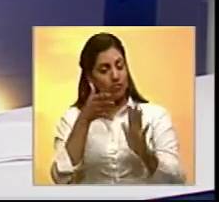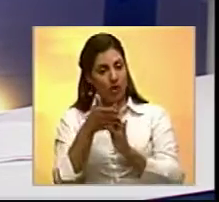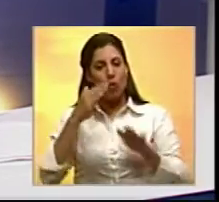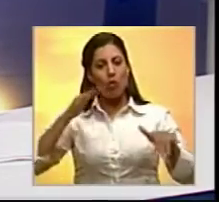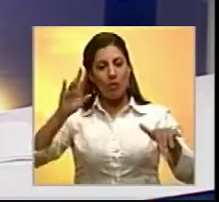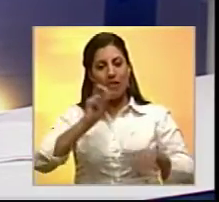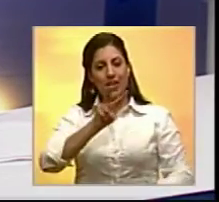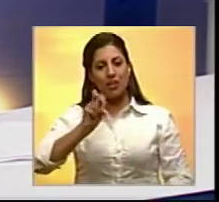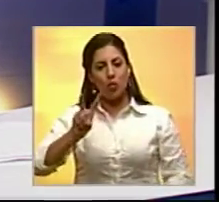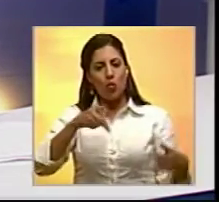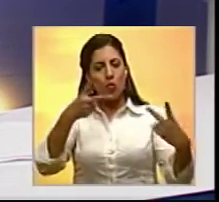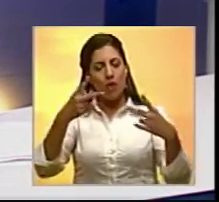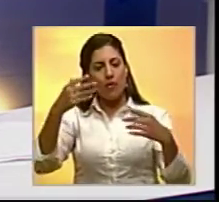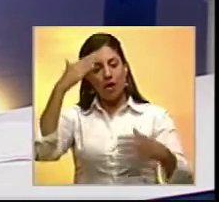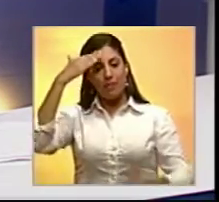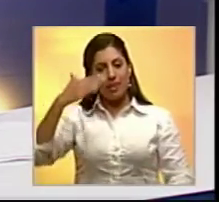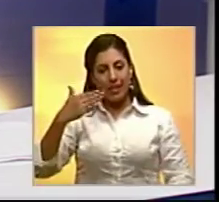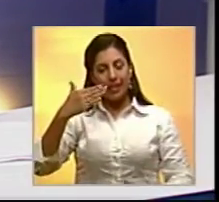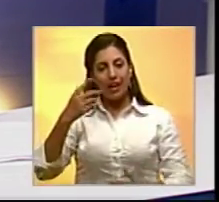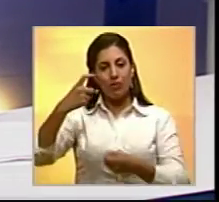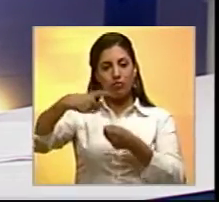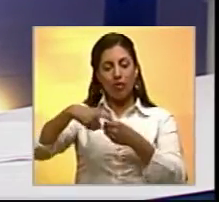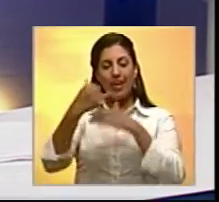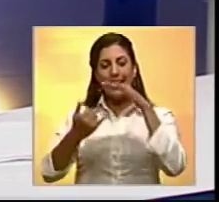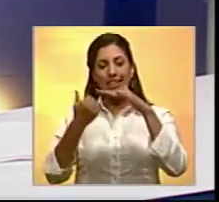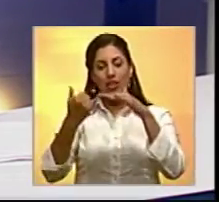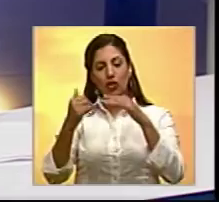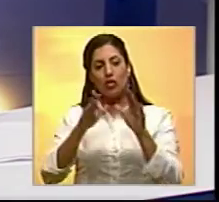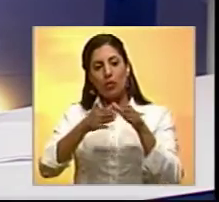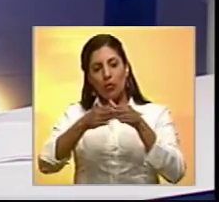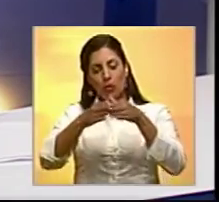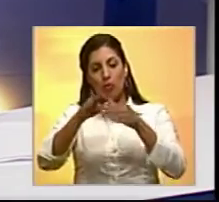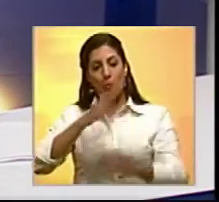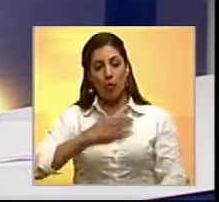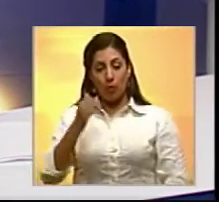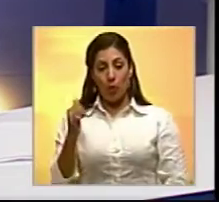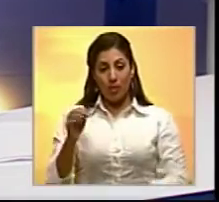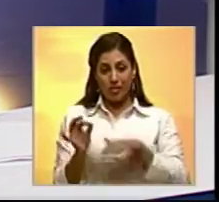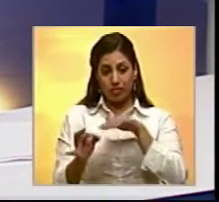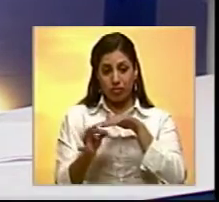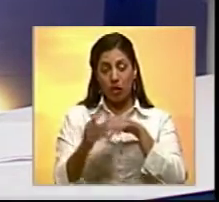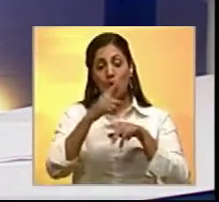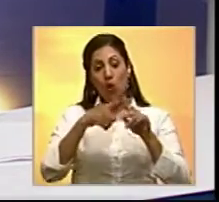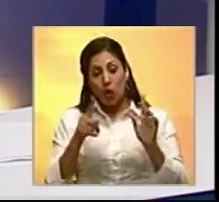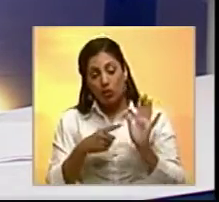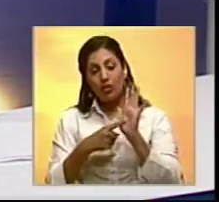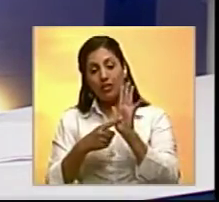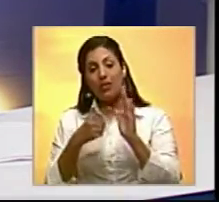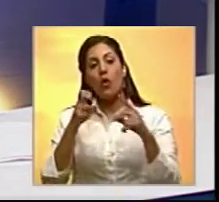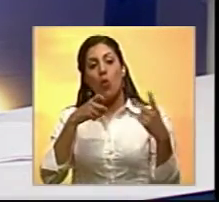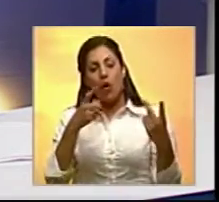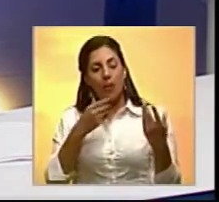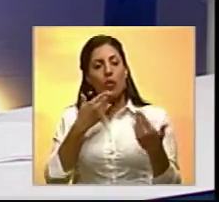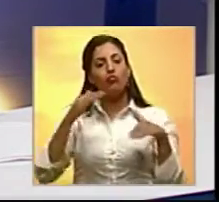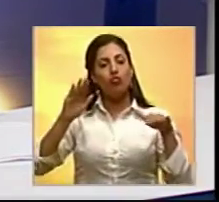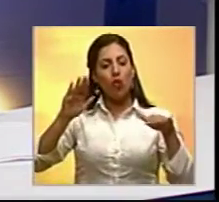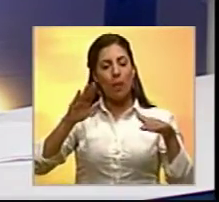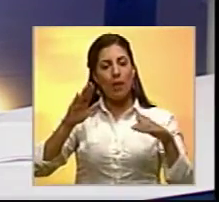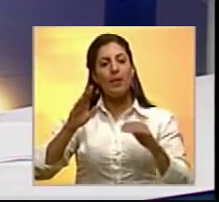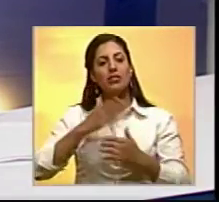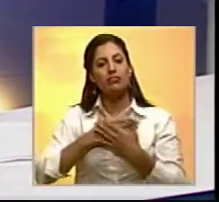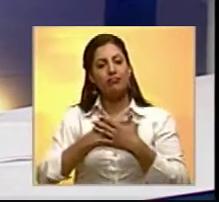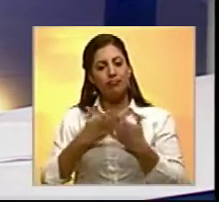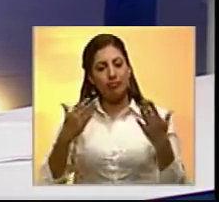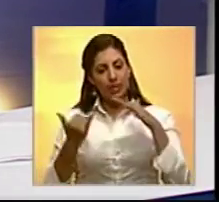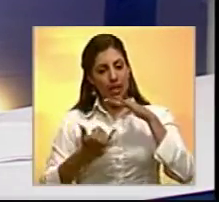juramentó a 22 nuevos oficiales egresados del Instituto Autónomo de la Policía Municipal y resaltó la entrega y compromiso que presta